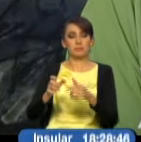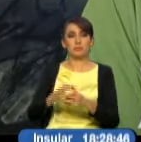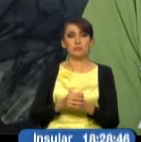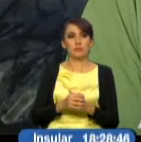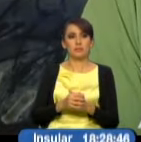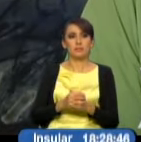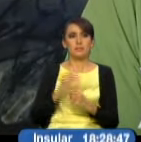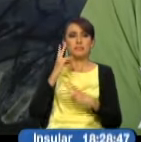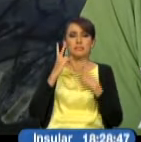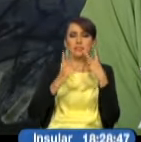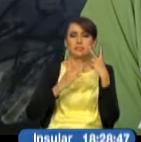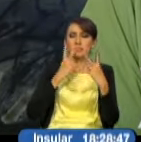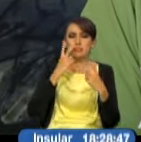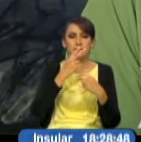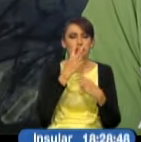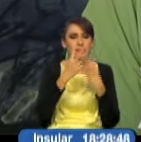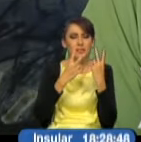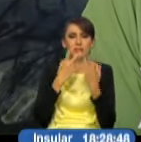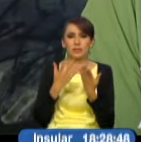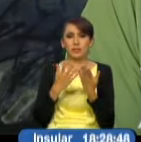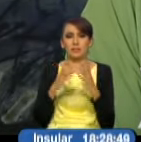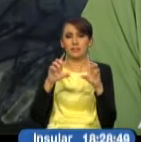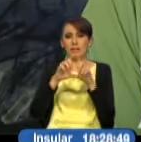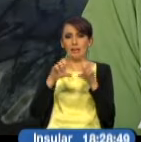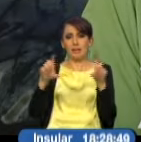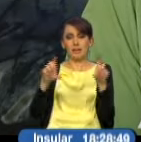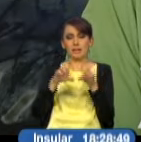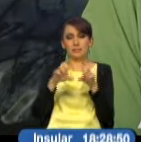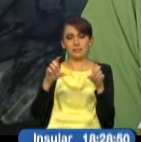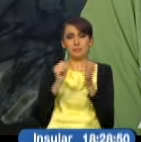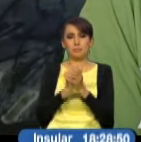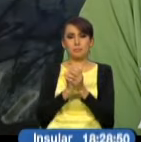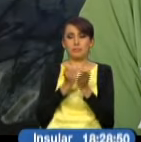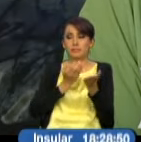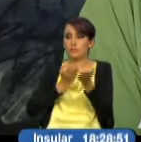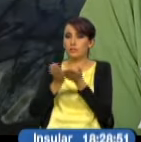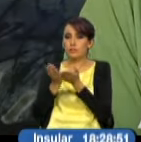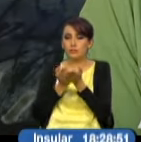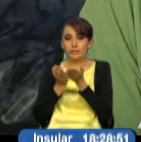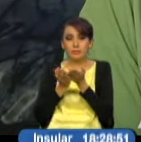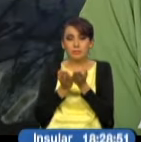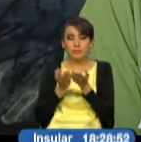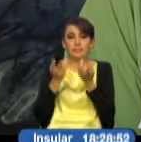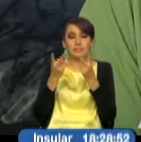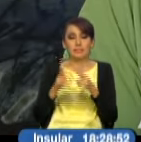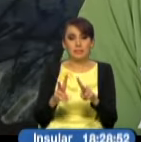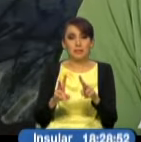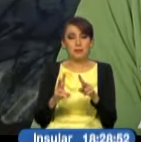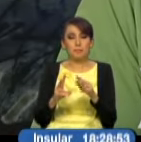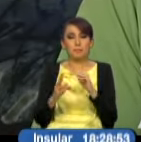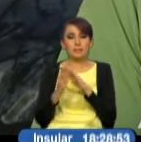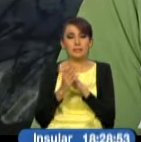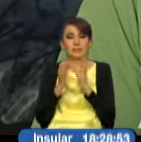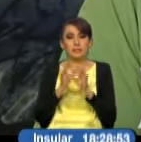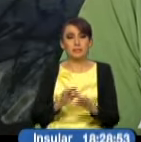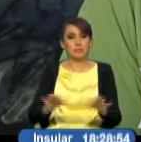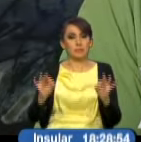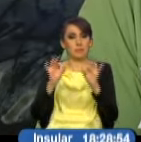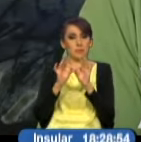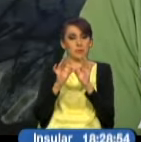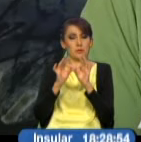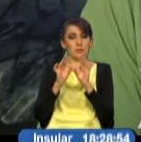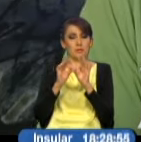recorriendo todo el arco de las empresas, desde las industrias hasta los servicios. Es básicamente la recesión, que es producto de la baja